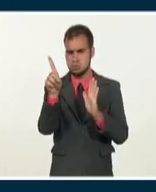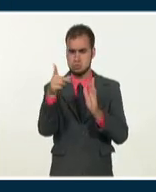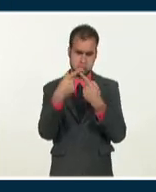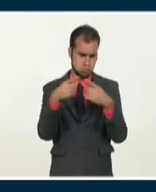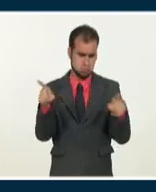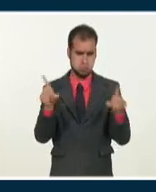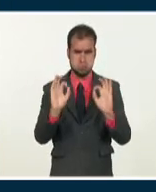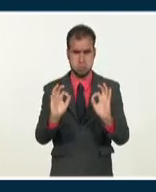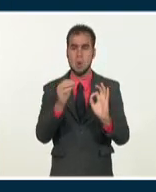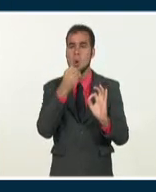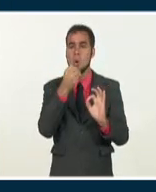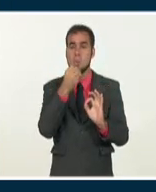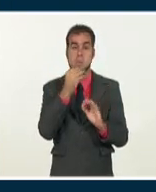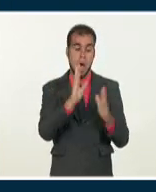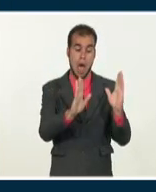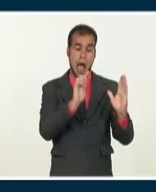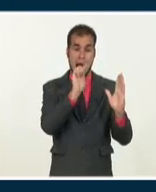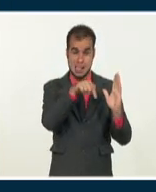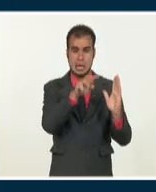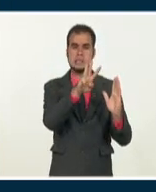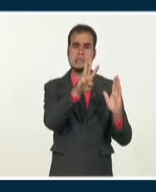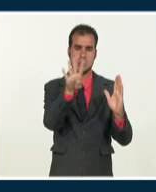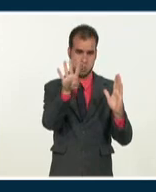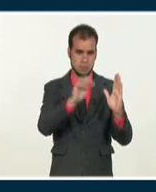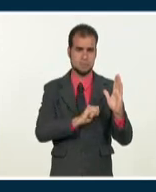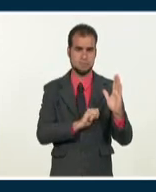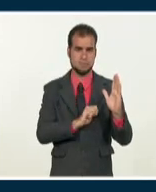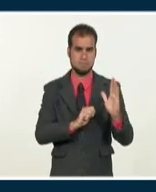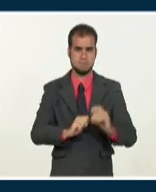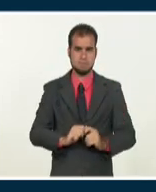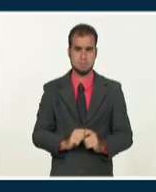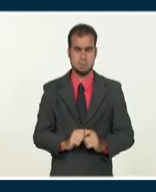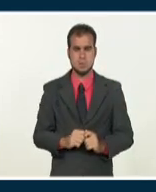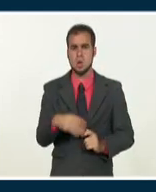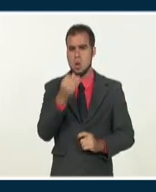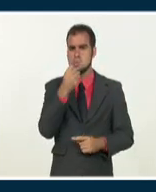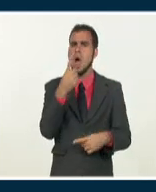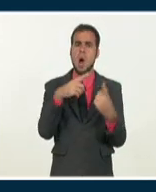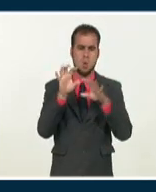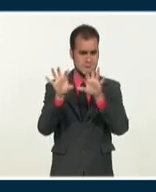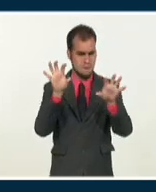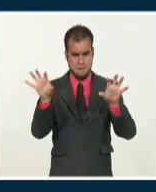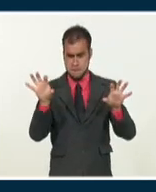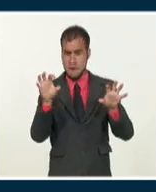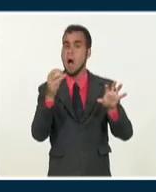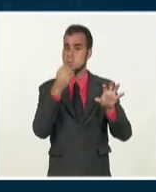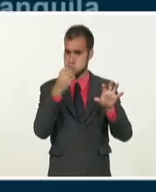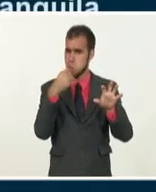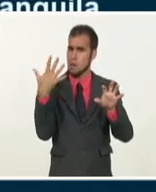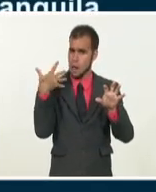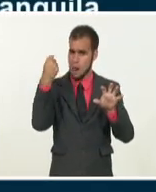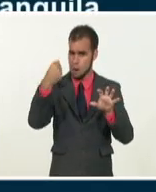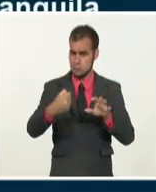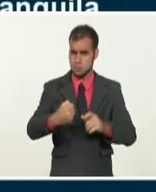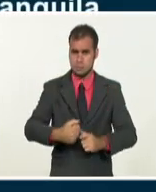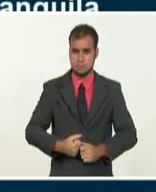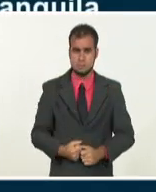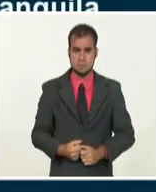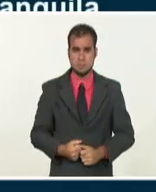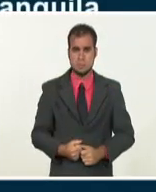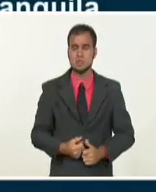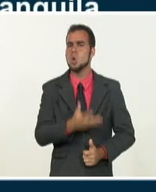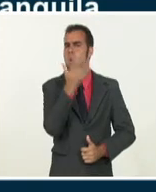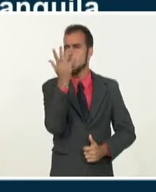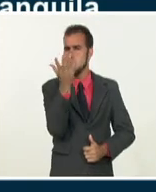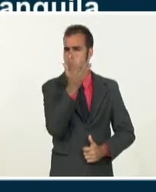hasta temperaturas de 34 grados, sobre todo en la porción suroriental, aunque también en algunas localidades del interior del resto del archipiélago. Vamos a tener durante el día vientos